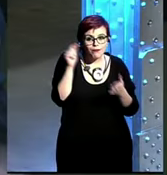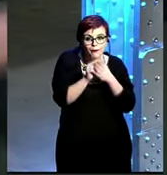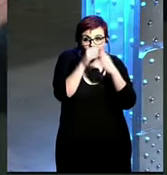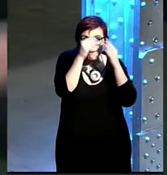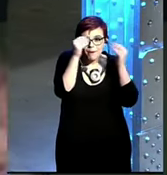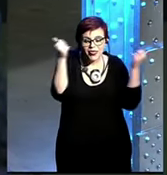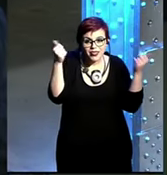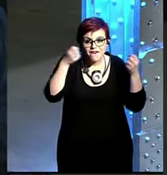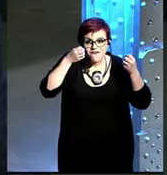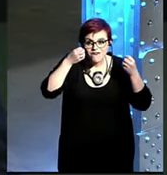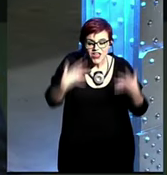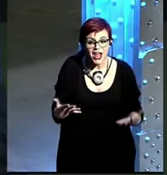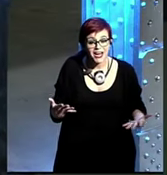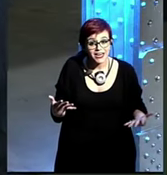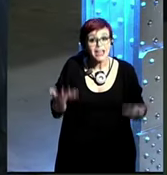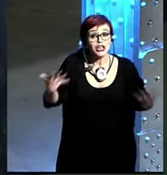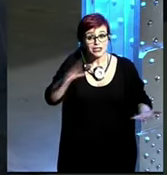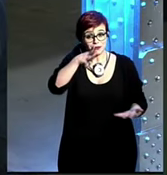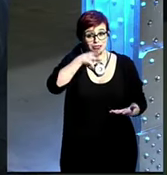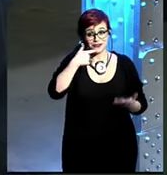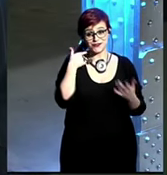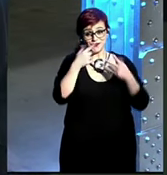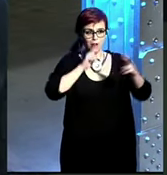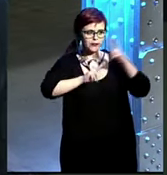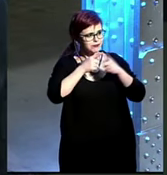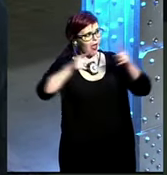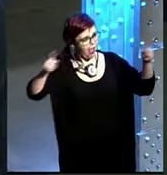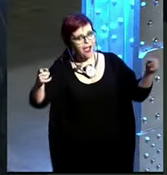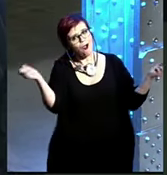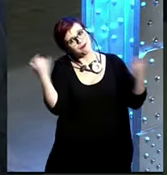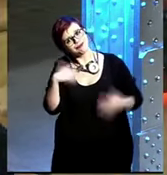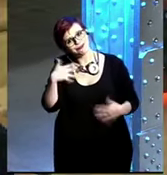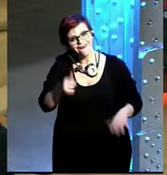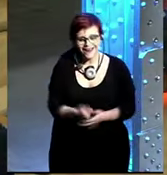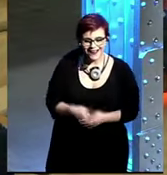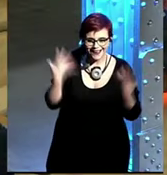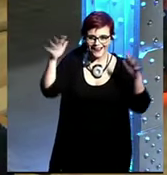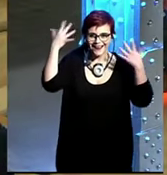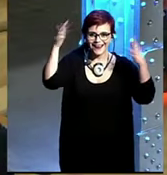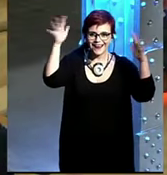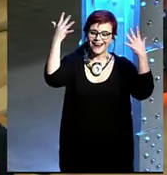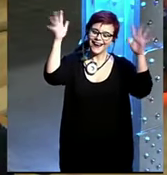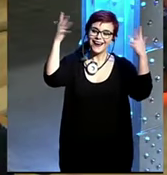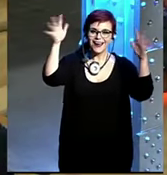todo está bien al final. Bueno, pues ahí lo tienes. Ha sido una respuesta muy larga a tu pregunta, ¿no?